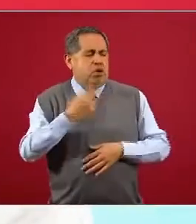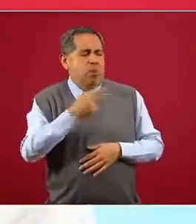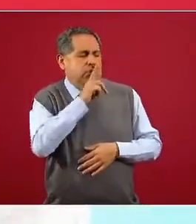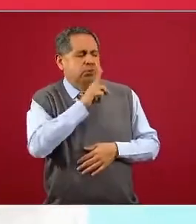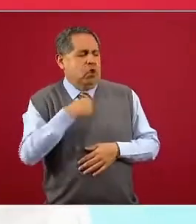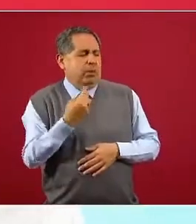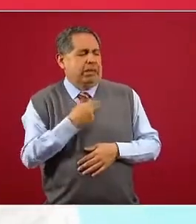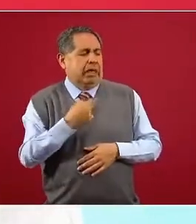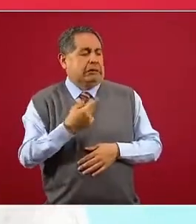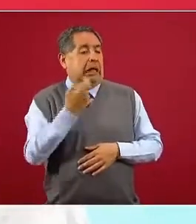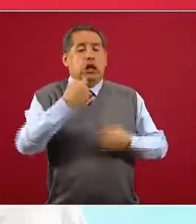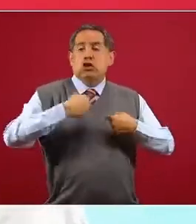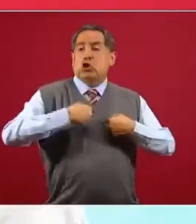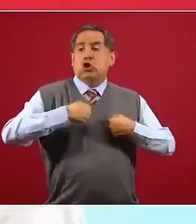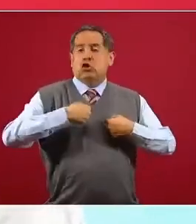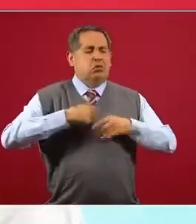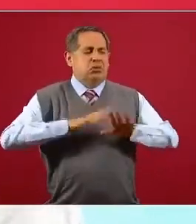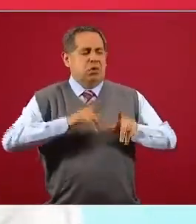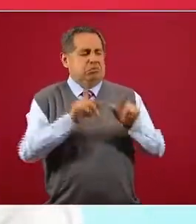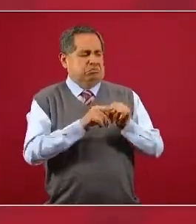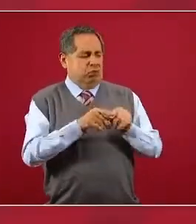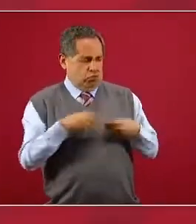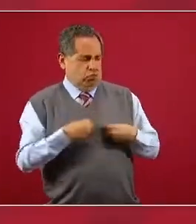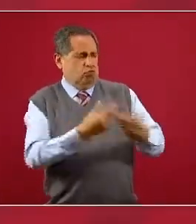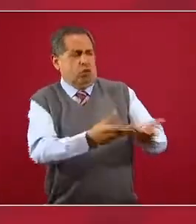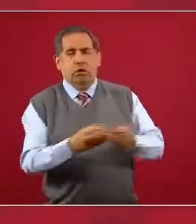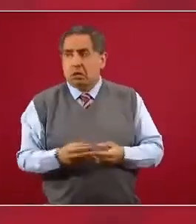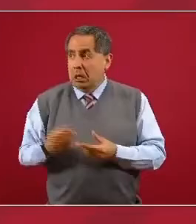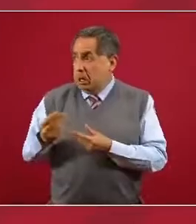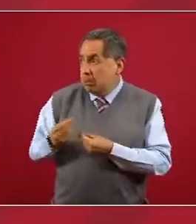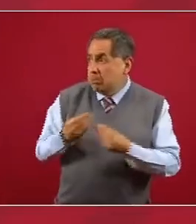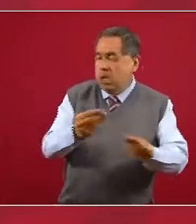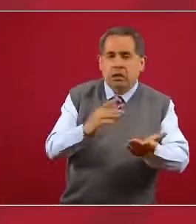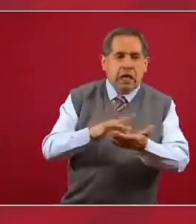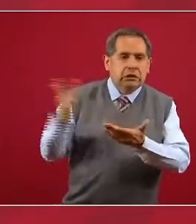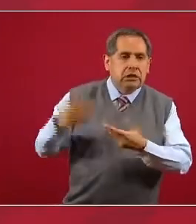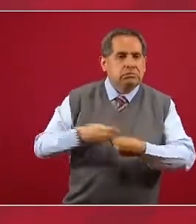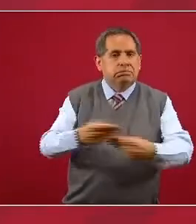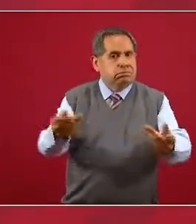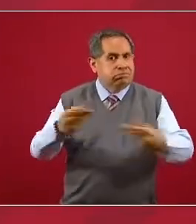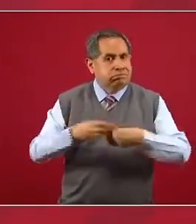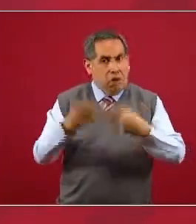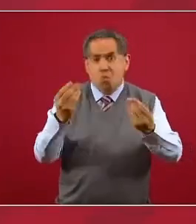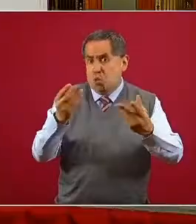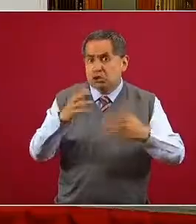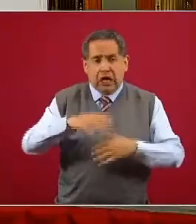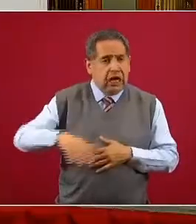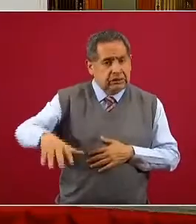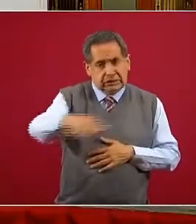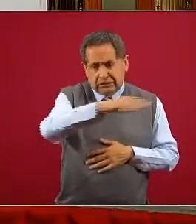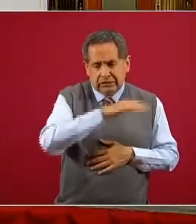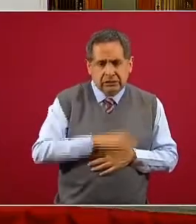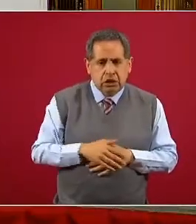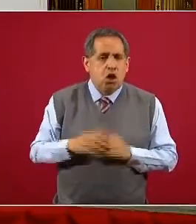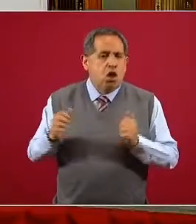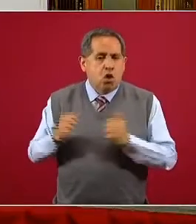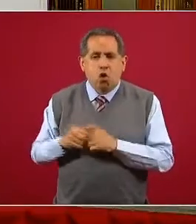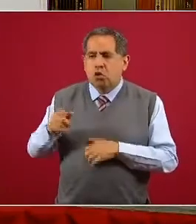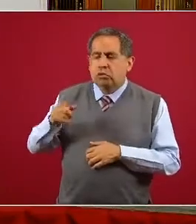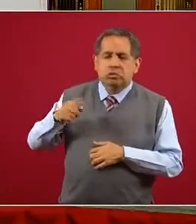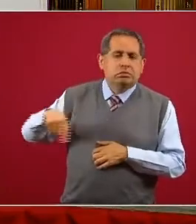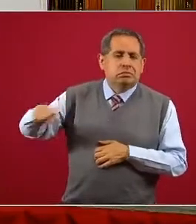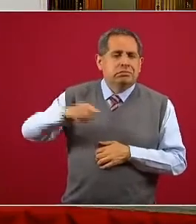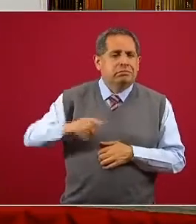que se les promocione o que se les posicione, muchas. Estas donaciones se han canalizado a través del patrimonio de la